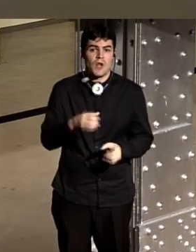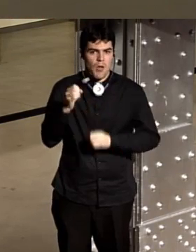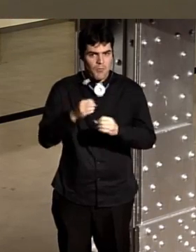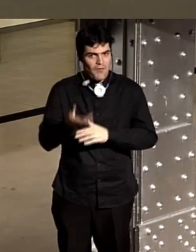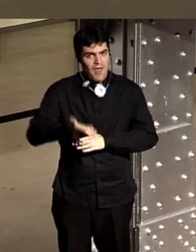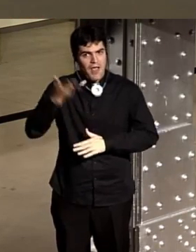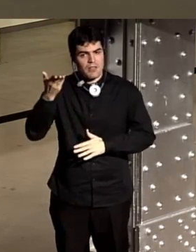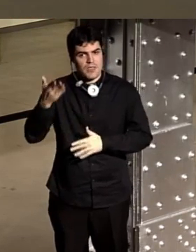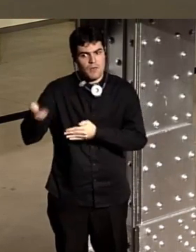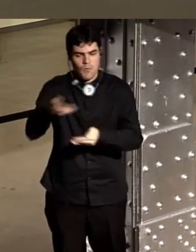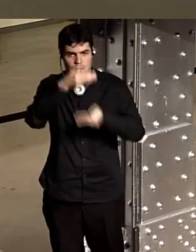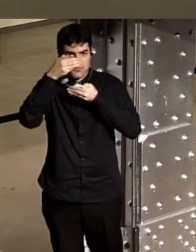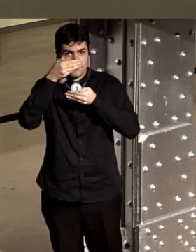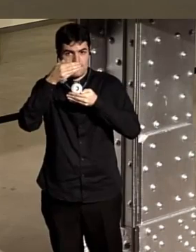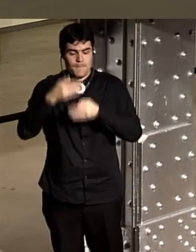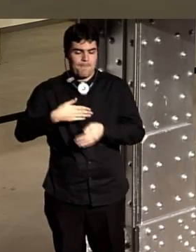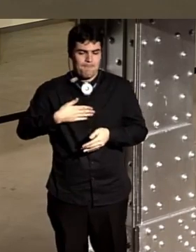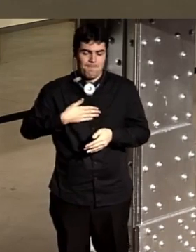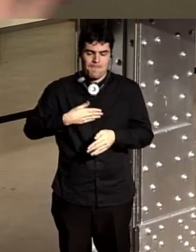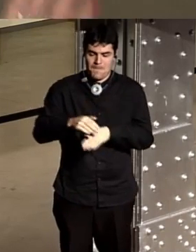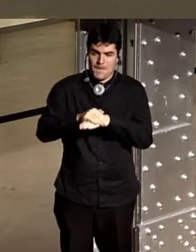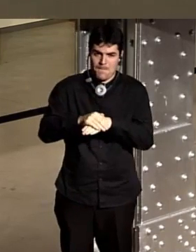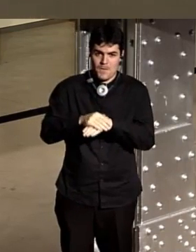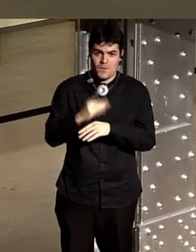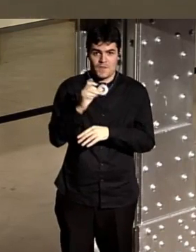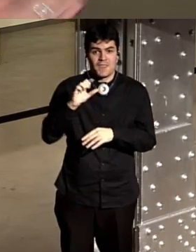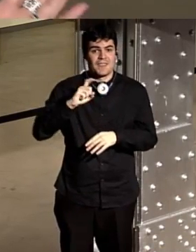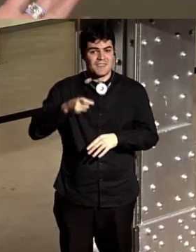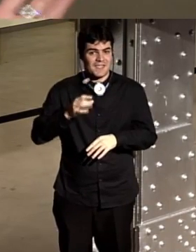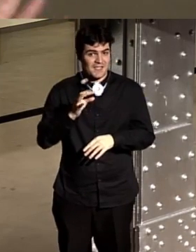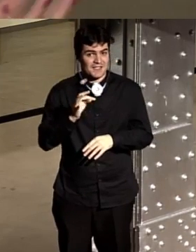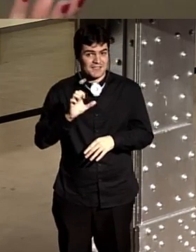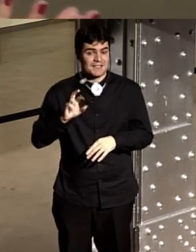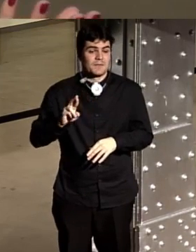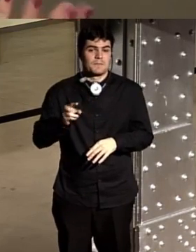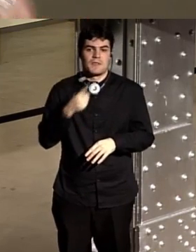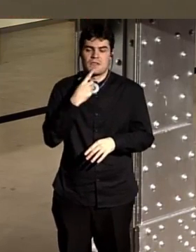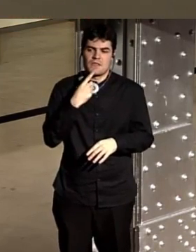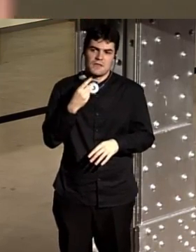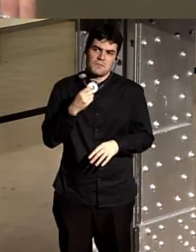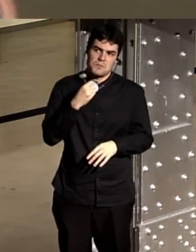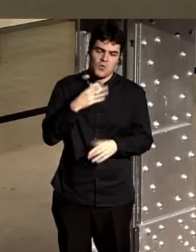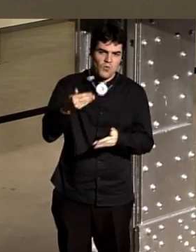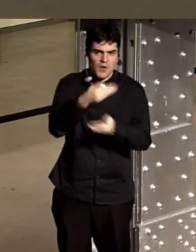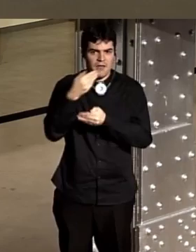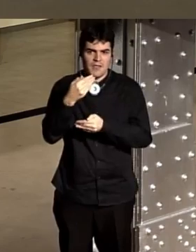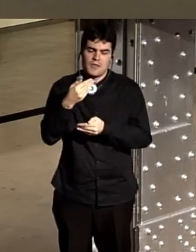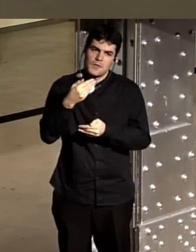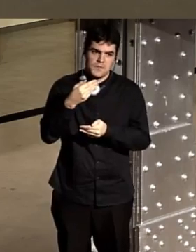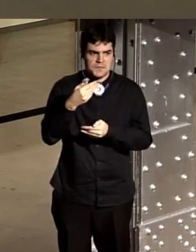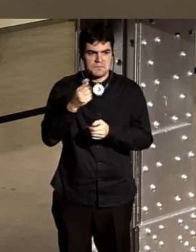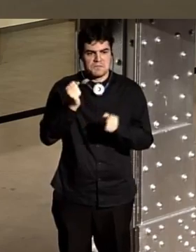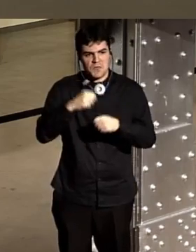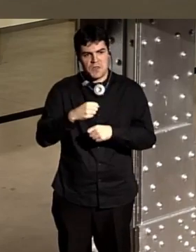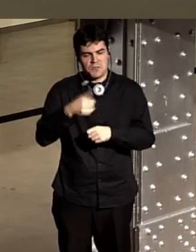mi buen amigo, me dice, bueno, una vez te secuestran, está bien, es mala suerte. 2 veces,